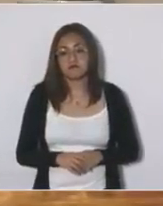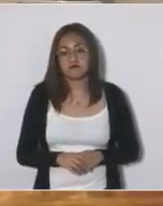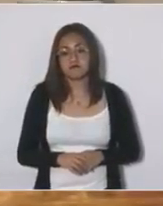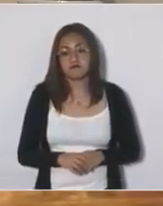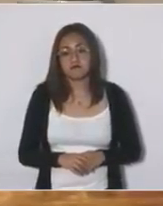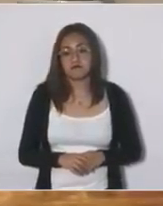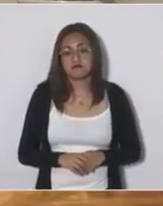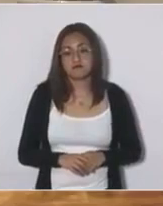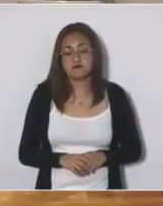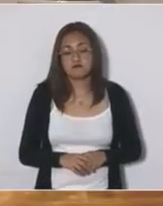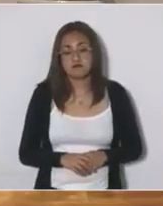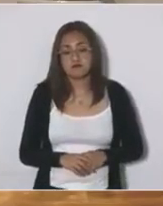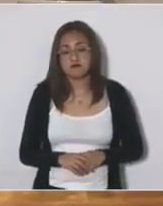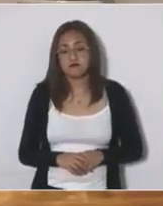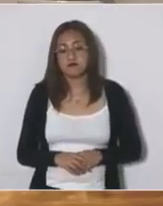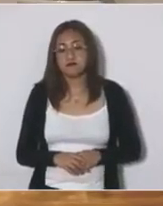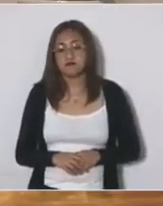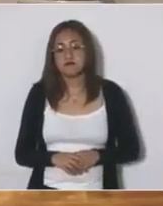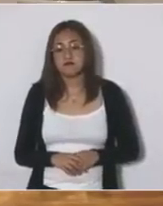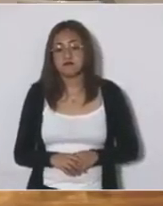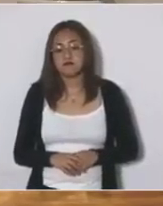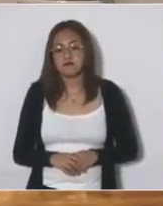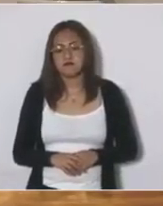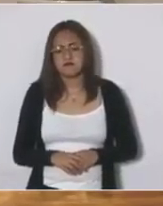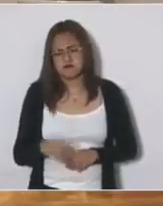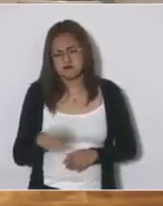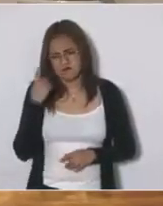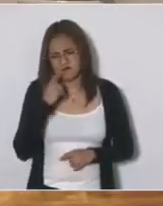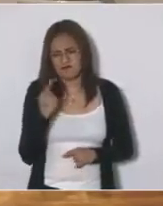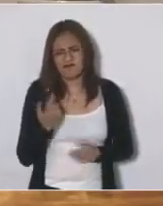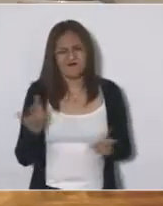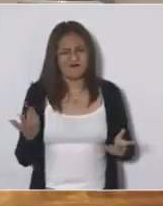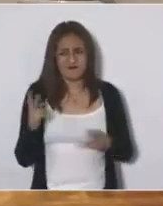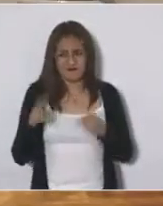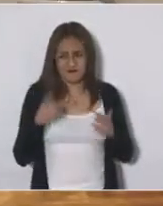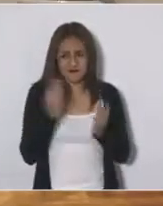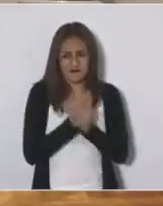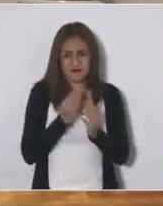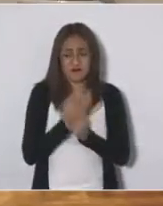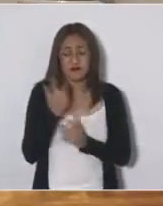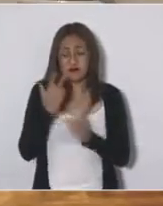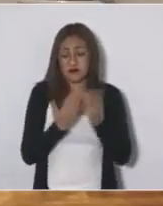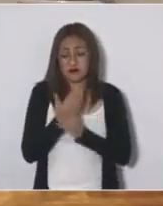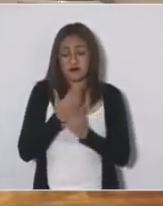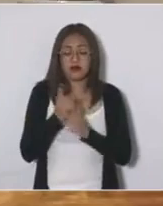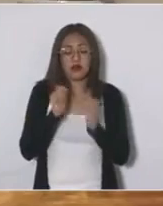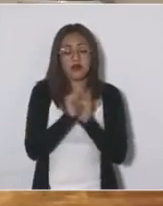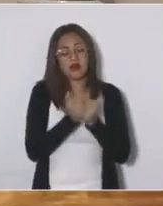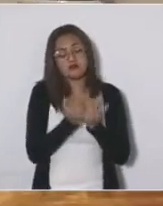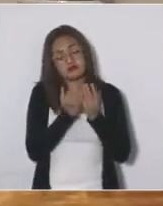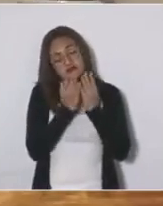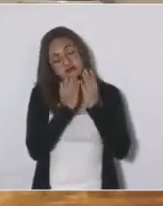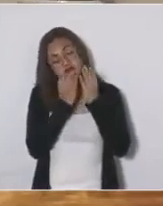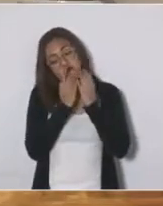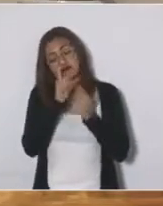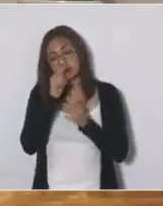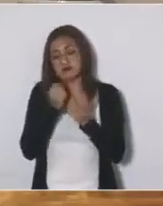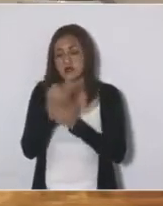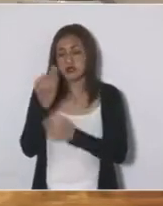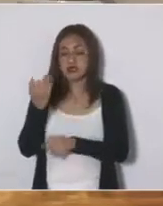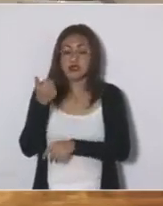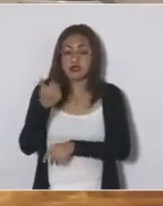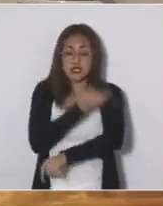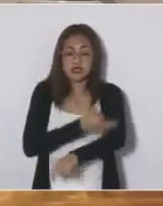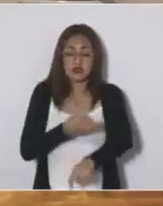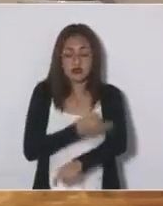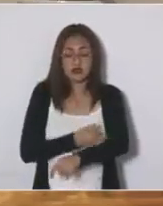no lo mató a ningún curso para que llegue a las 8 de la mañana con su torta y salga a las 6 de